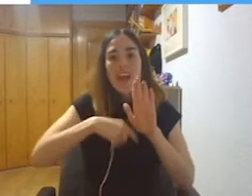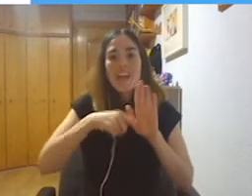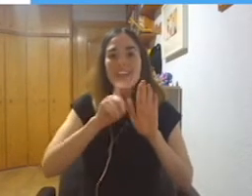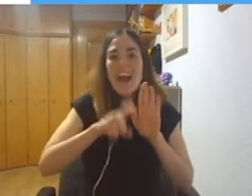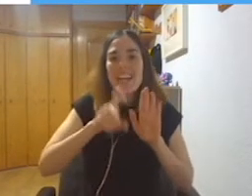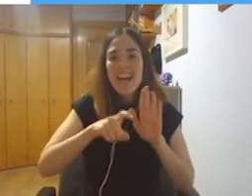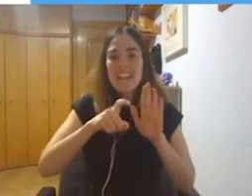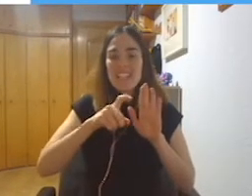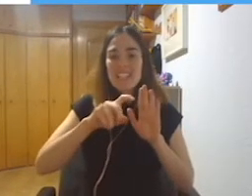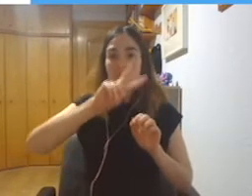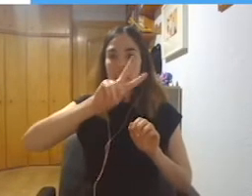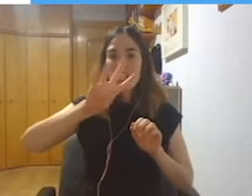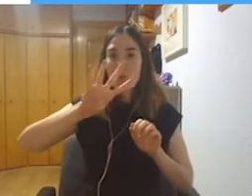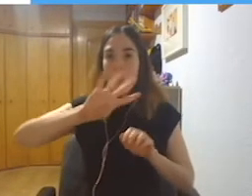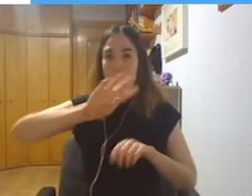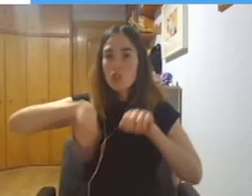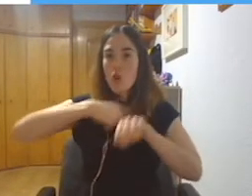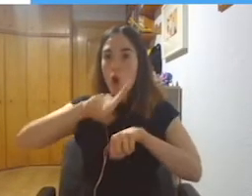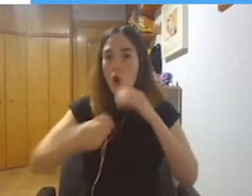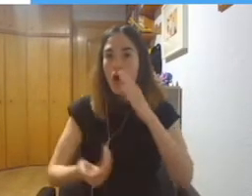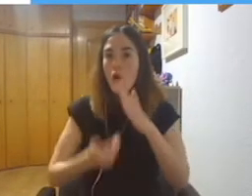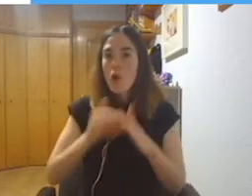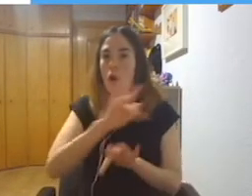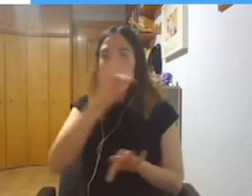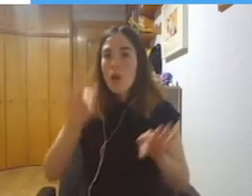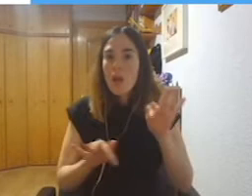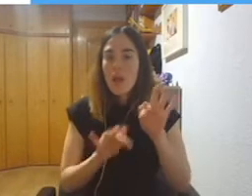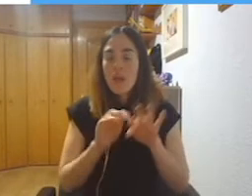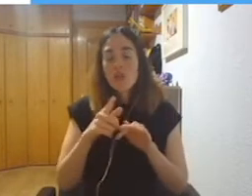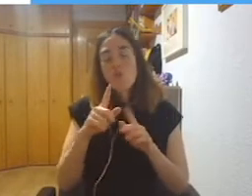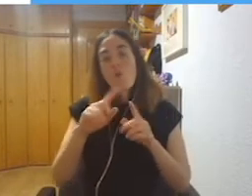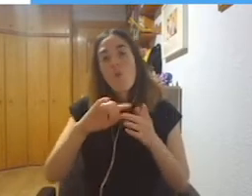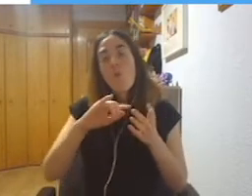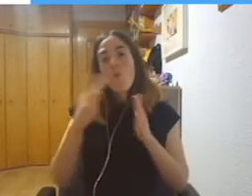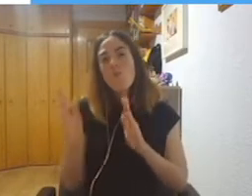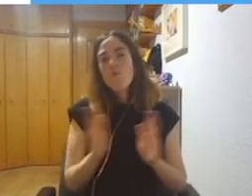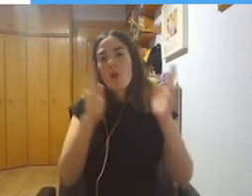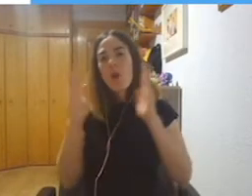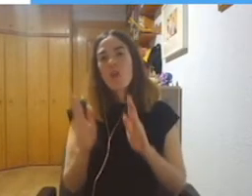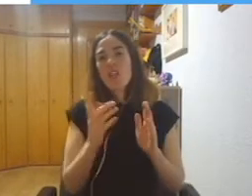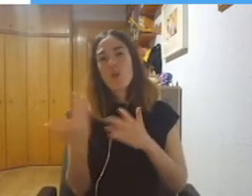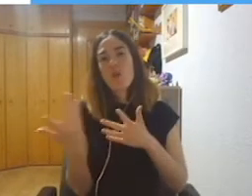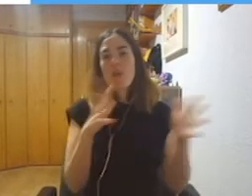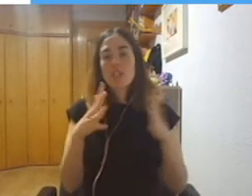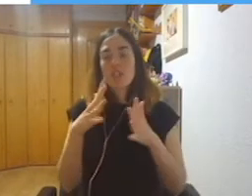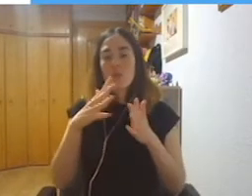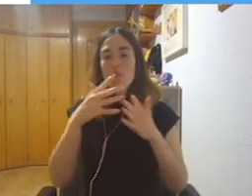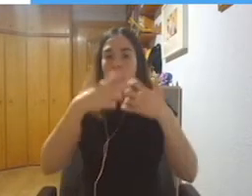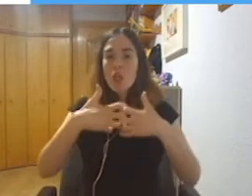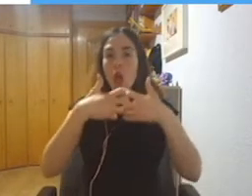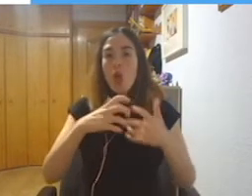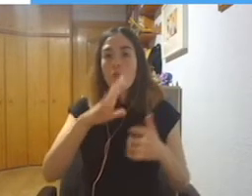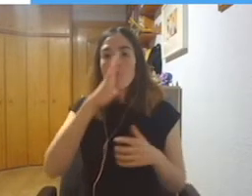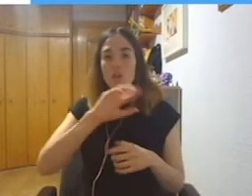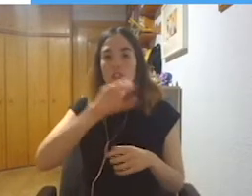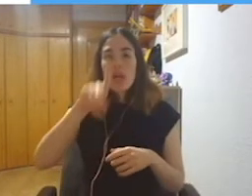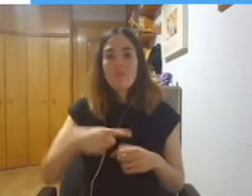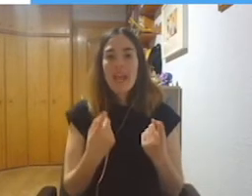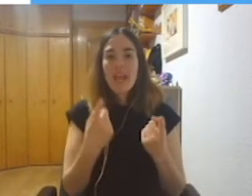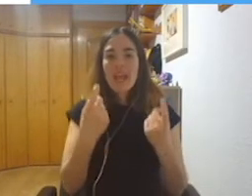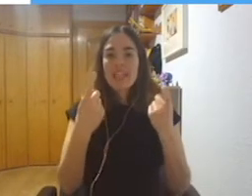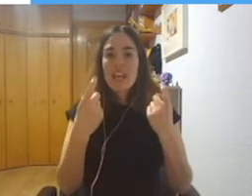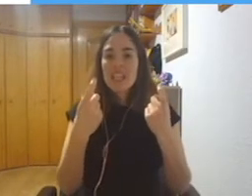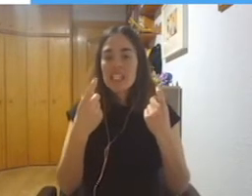día y tiene un proceso semiautomático porque requiere que un investigador esté analizando también